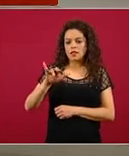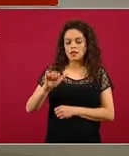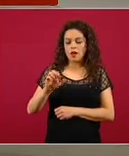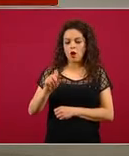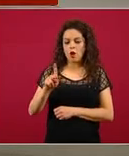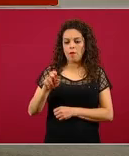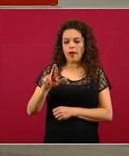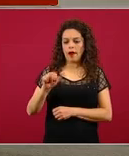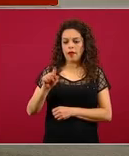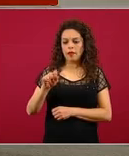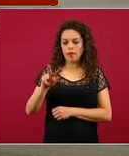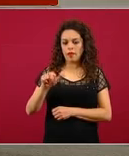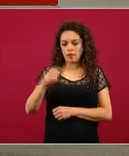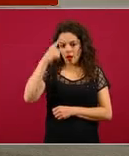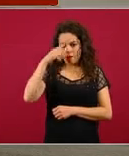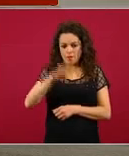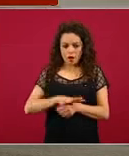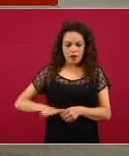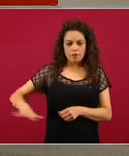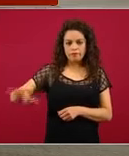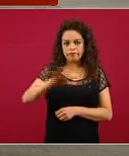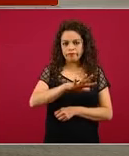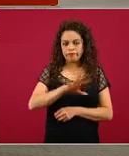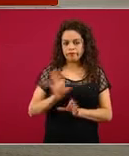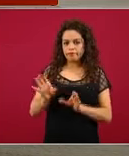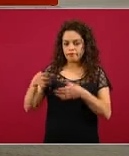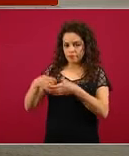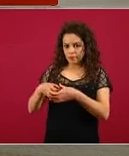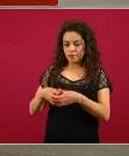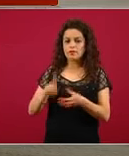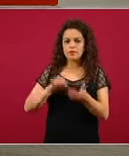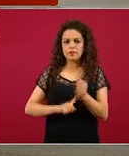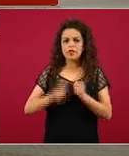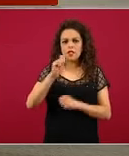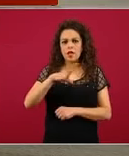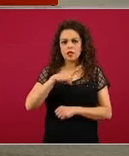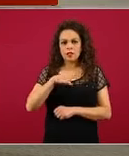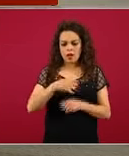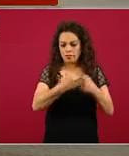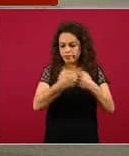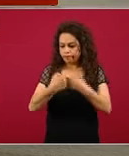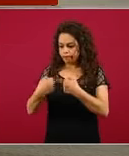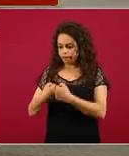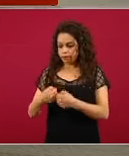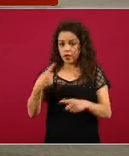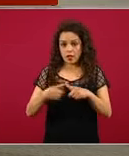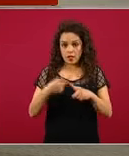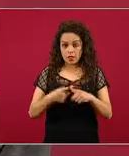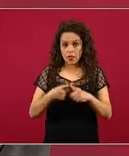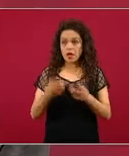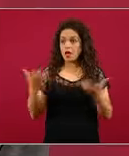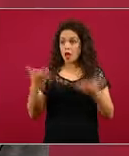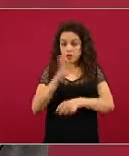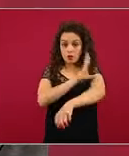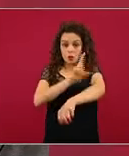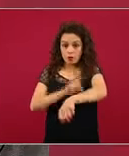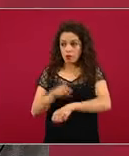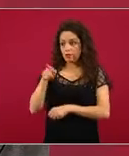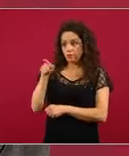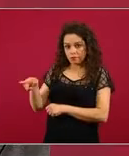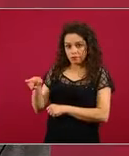agrarios. Los núcleos agrarios son las demarcaciones territoriales que organiza la Procuraduría Agraria, que está sectorizada